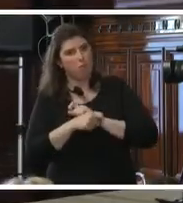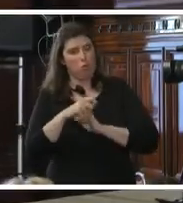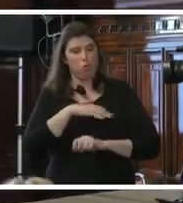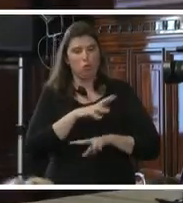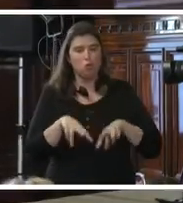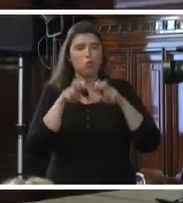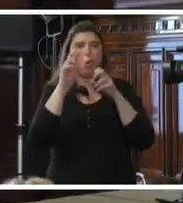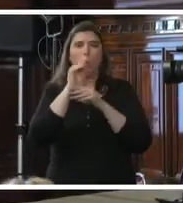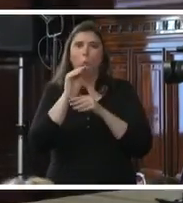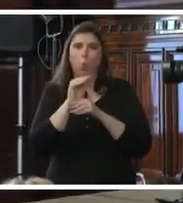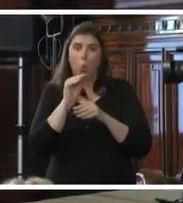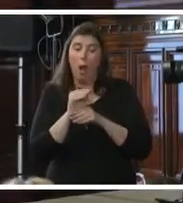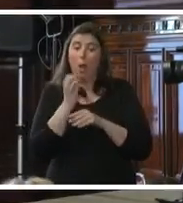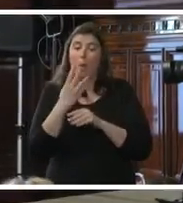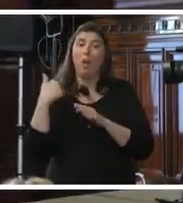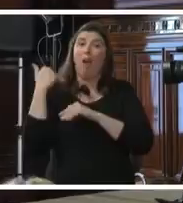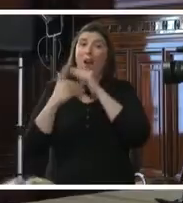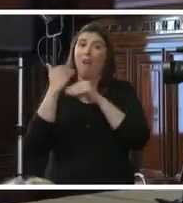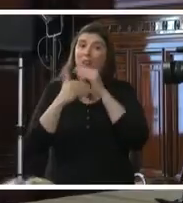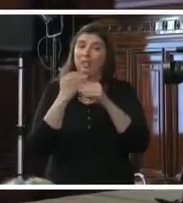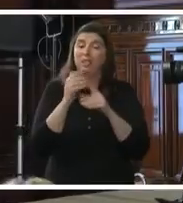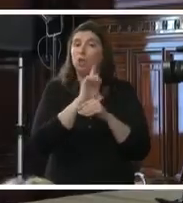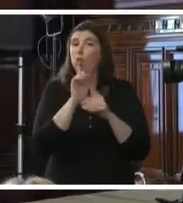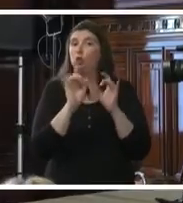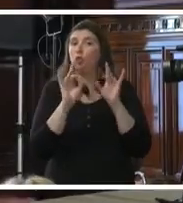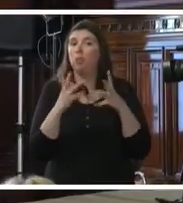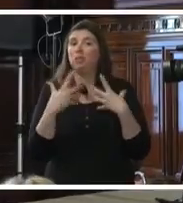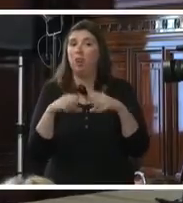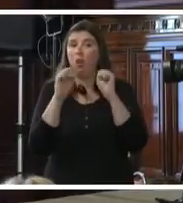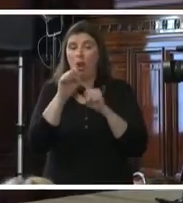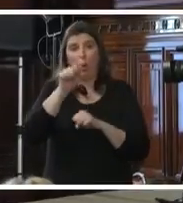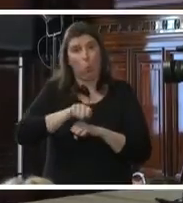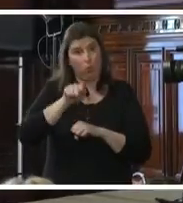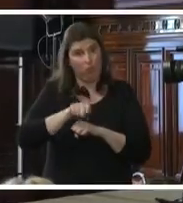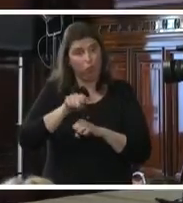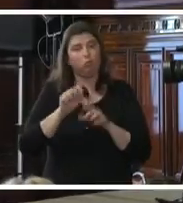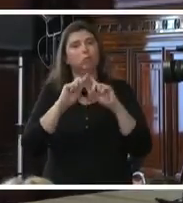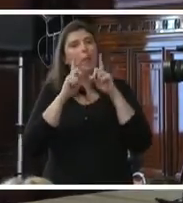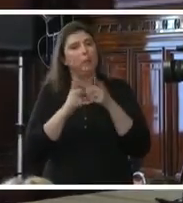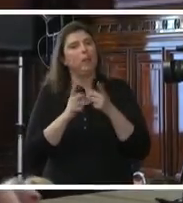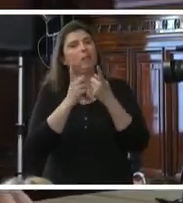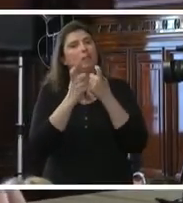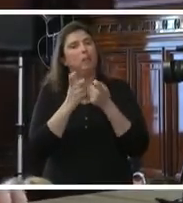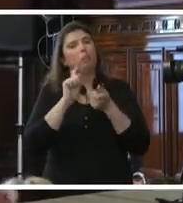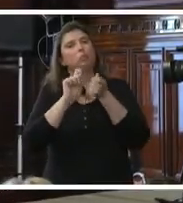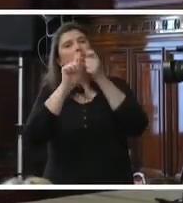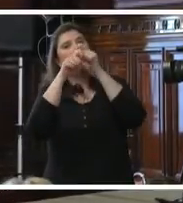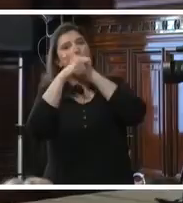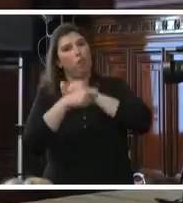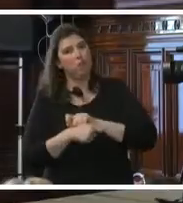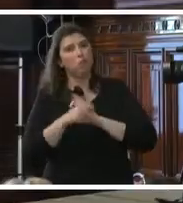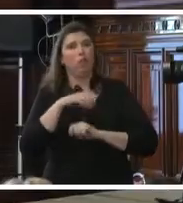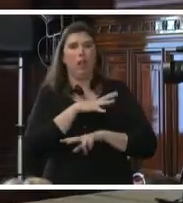porque entendemos que los avances no solamente se van a lograr desde lo jurídico, sino que también necesitamos una transformación de